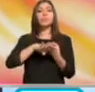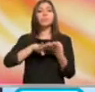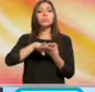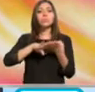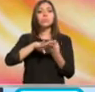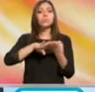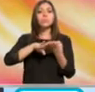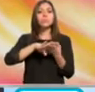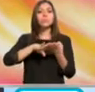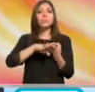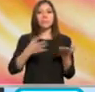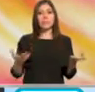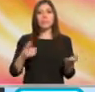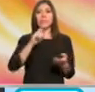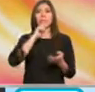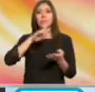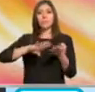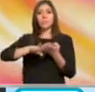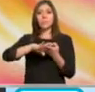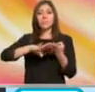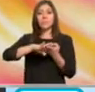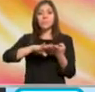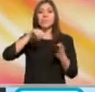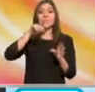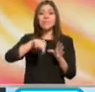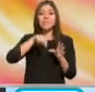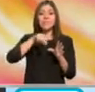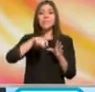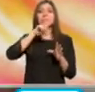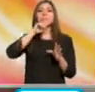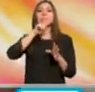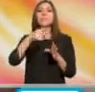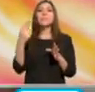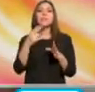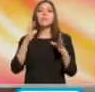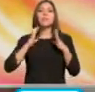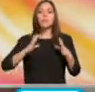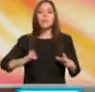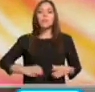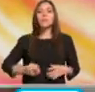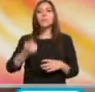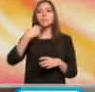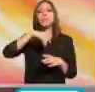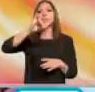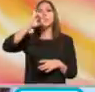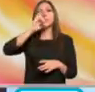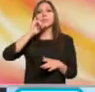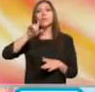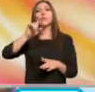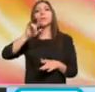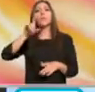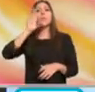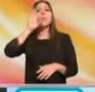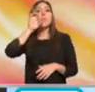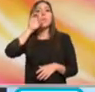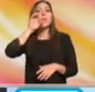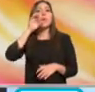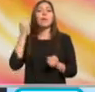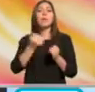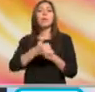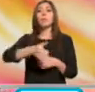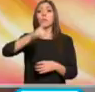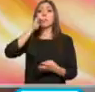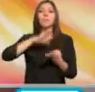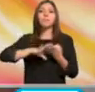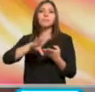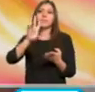entonces, esto que se queda en el colador es parte de ese residuo que nosotros necesitamos tomar. El jugo de naranja vamos a tomarlo no colado tampoco.